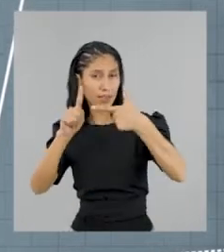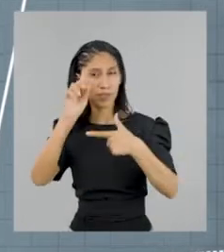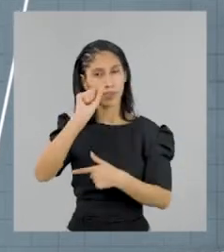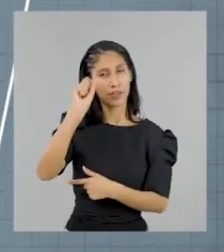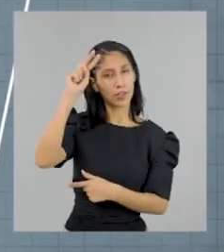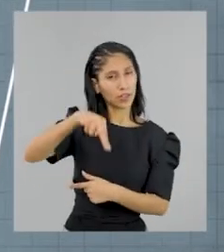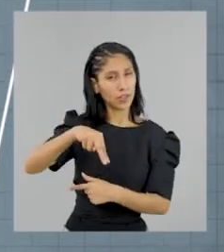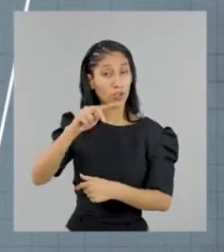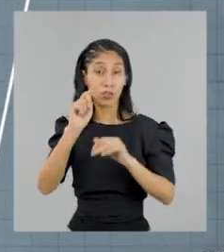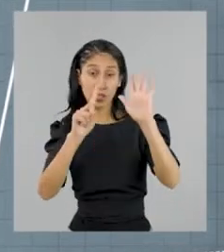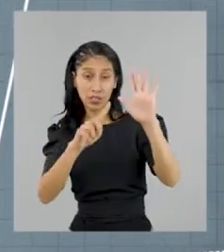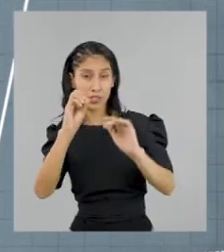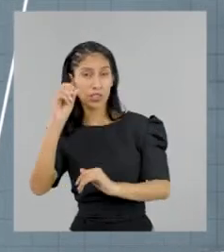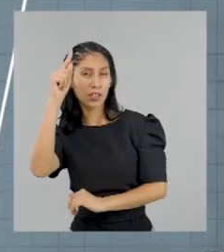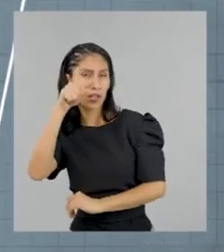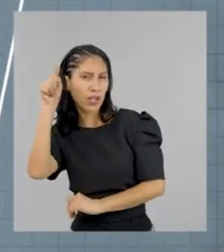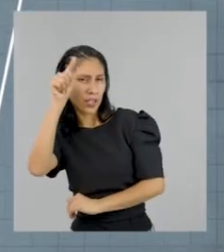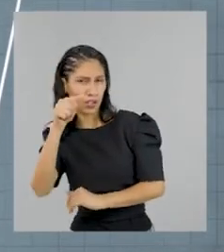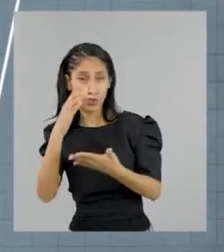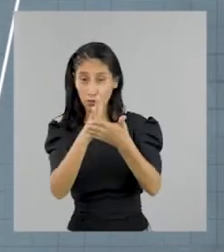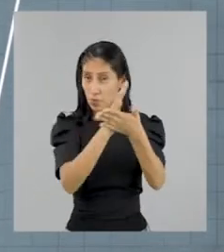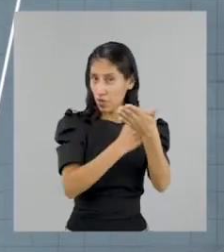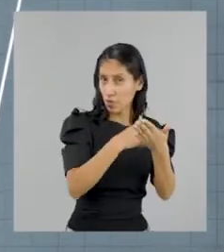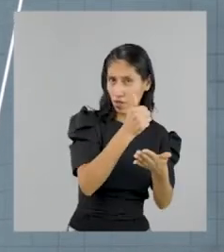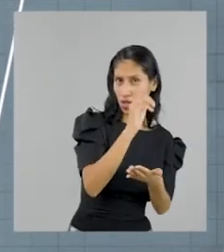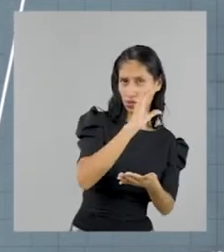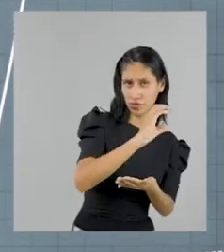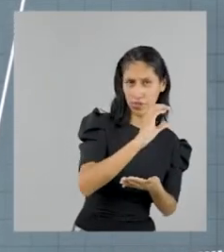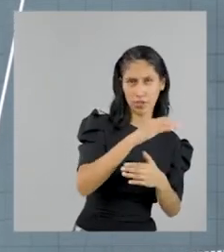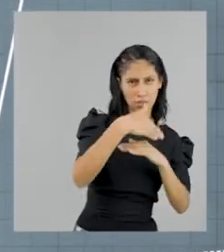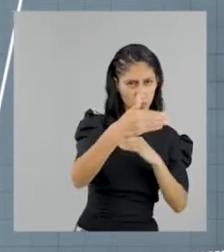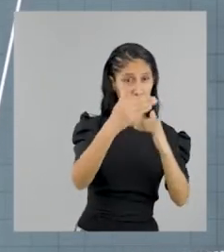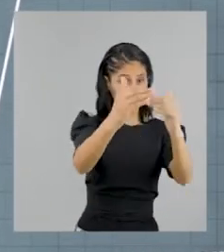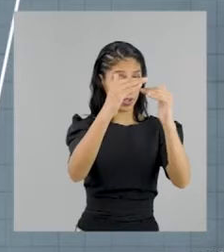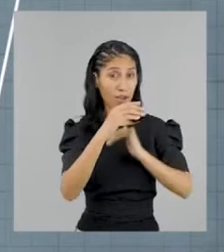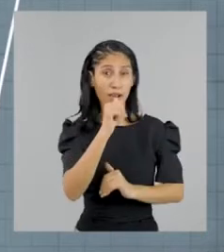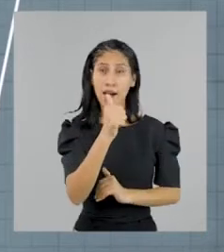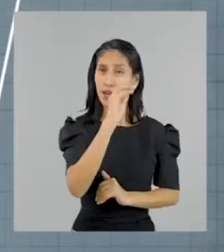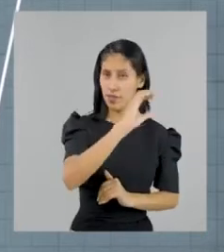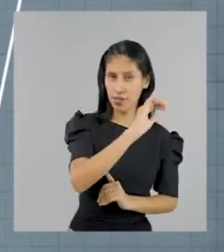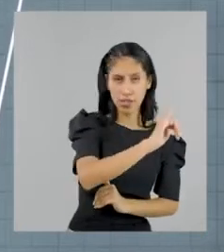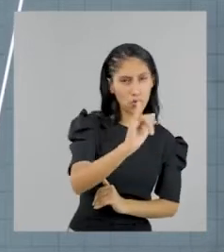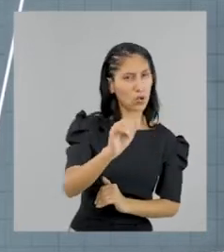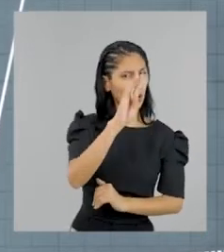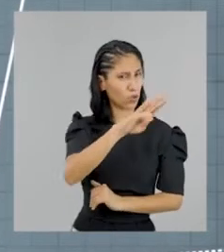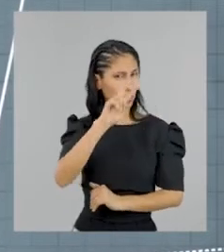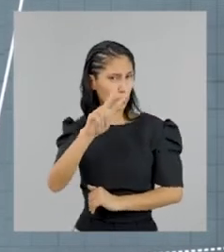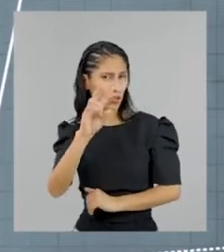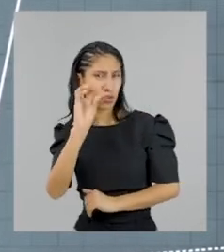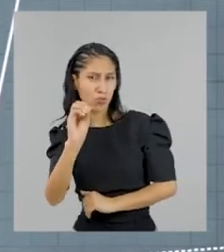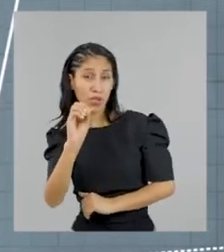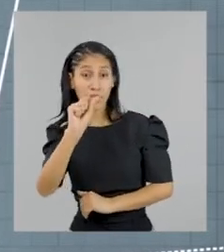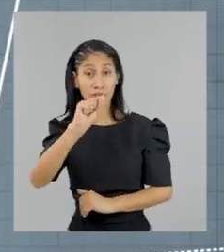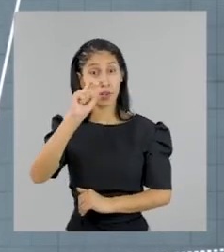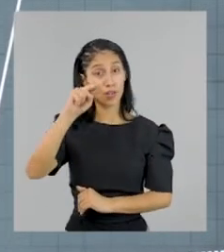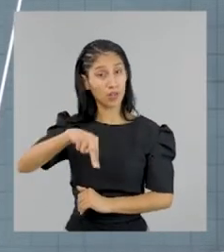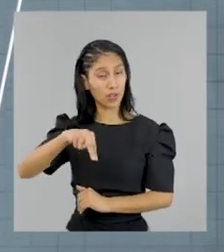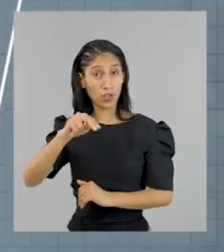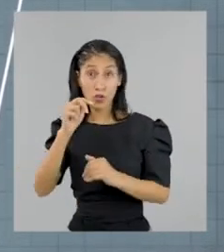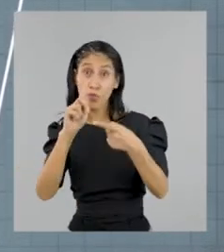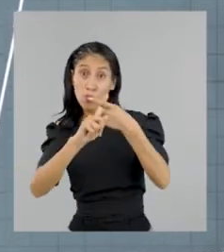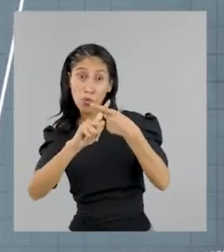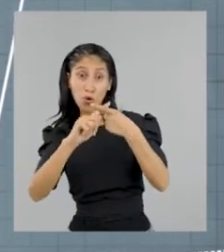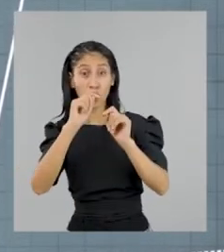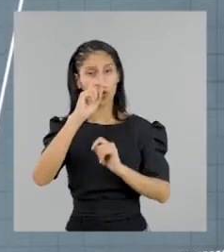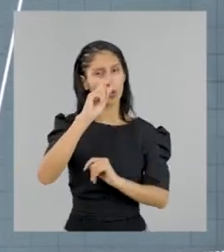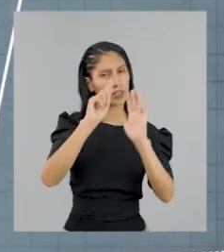de 60 grados. Despejamos AC. AC igual 420 multiplicado por seno